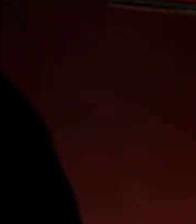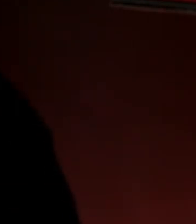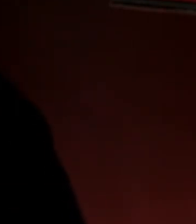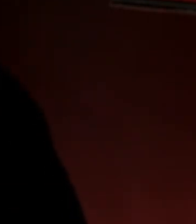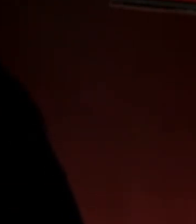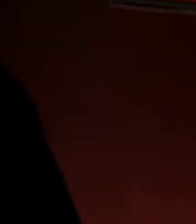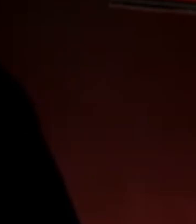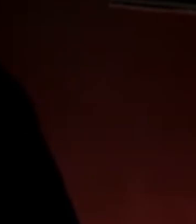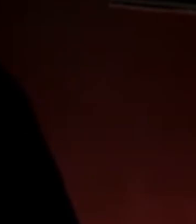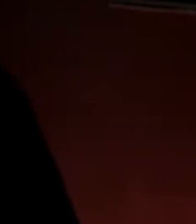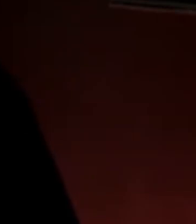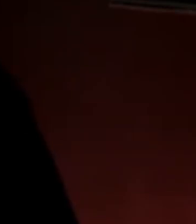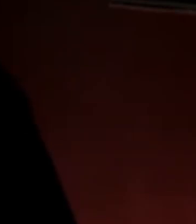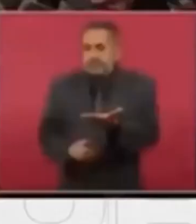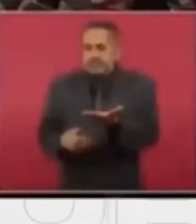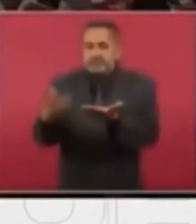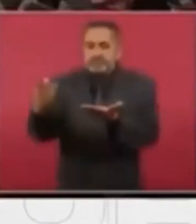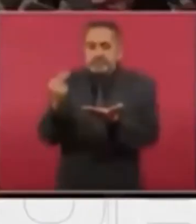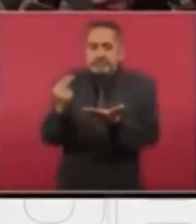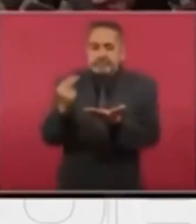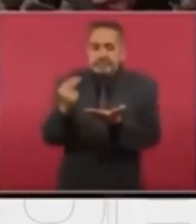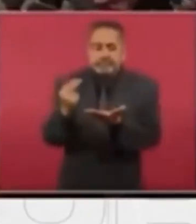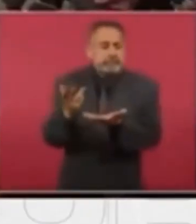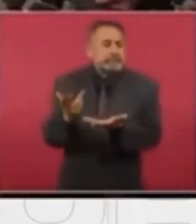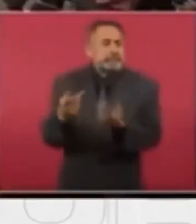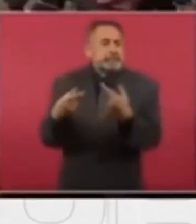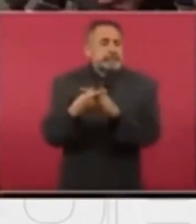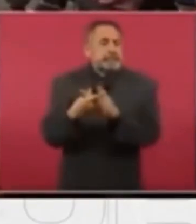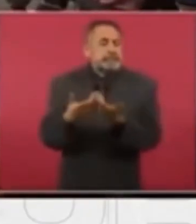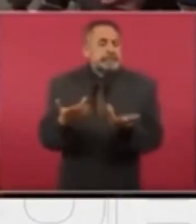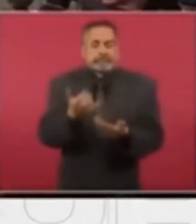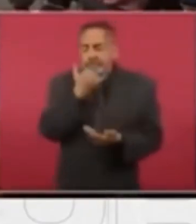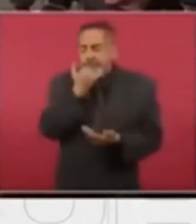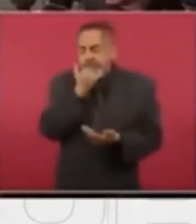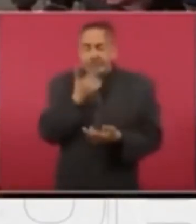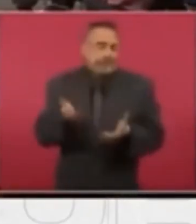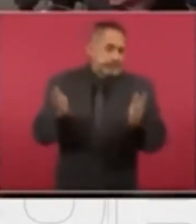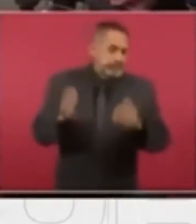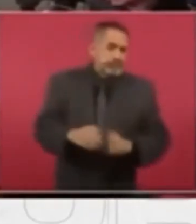y ministras. Veamos y escuchemos. No han podido,